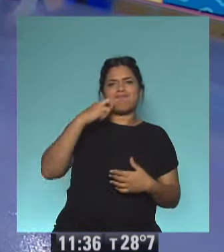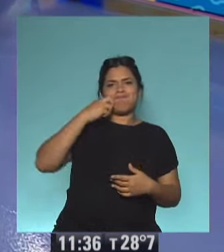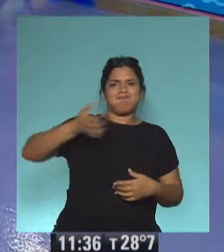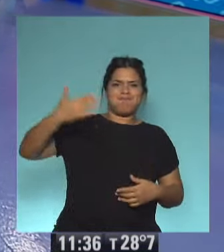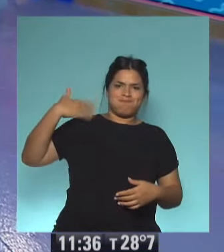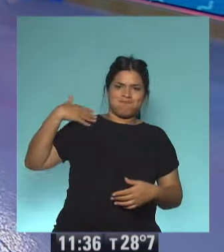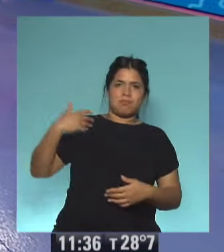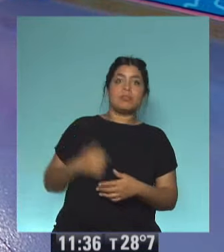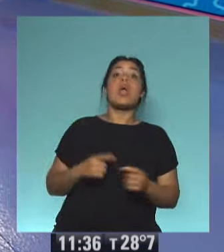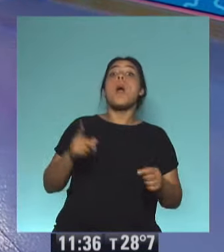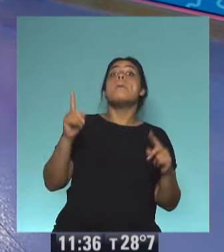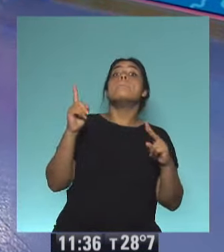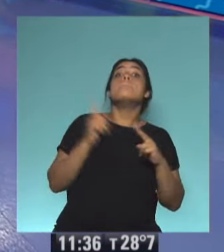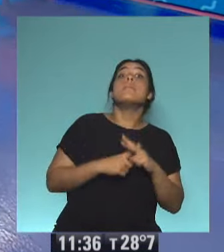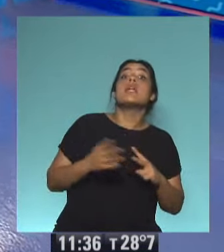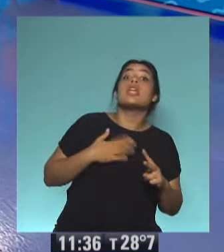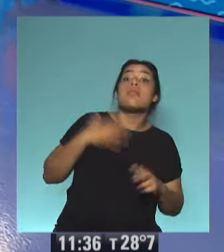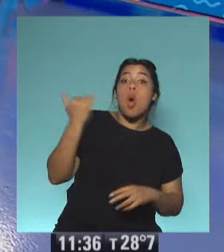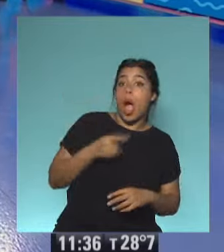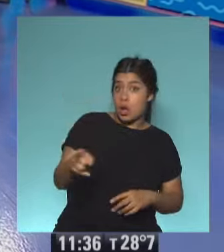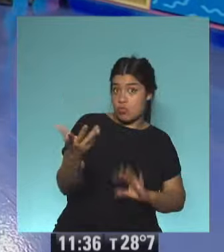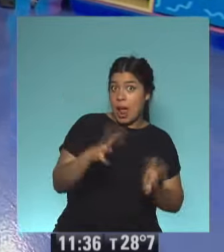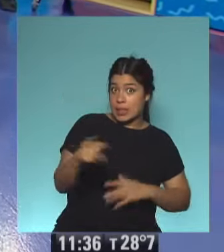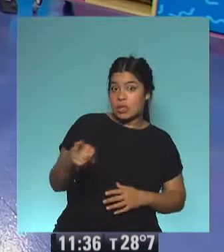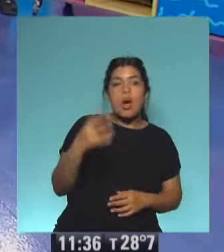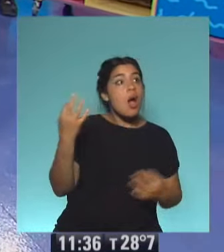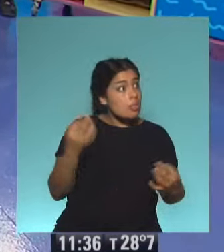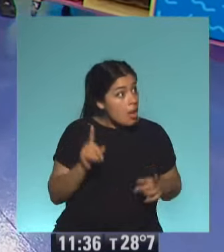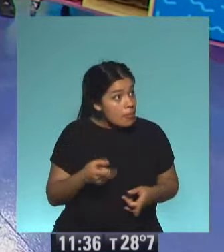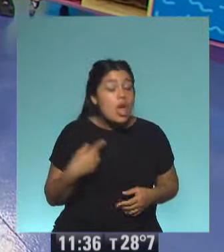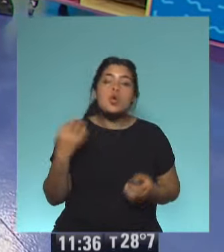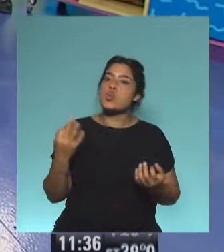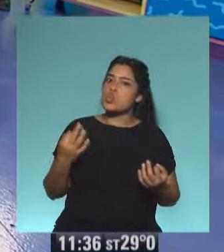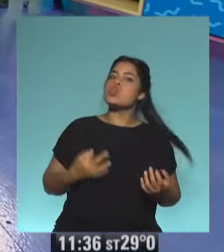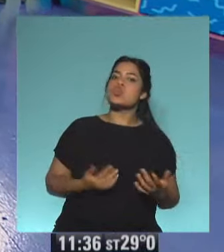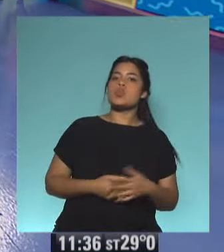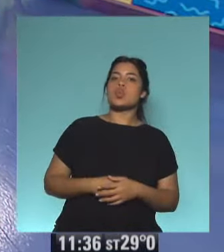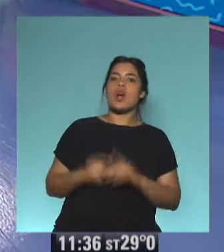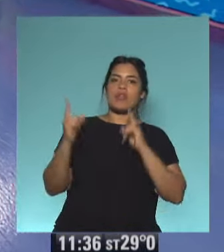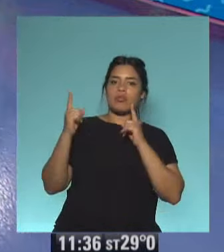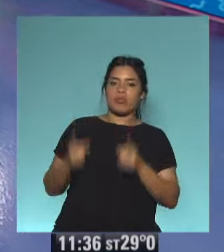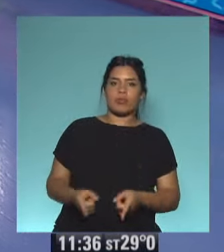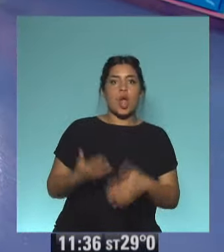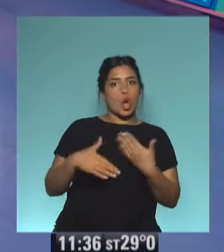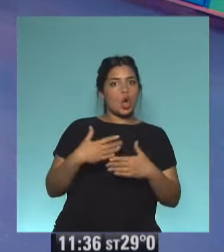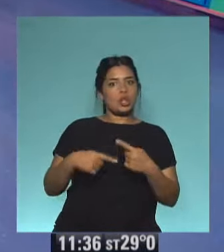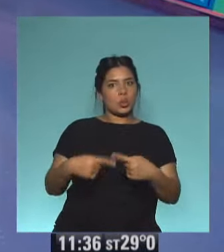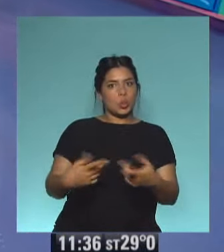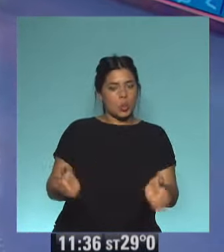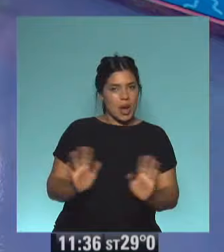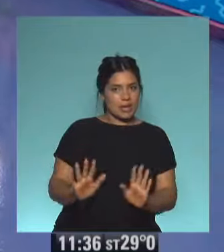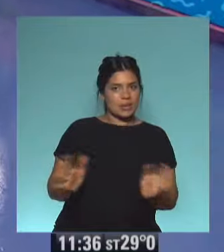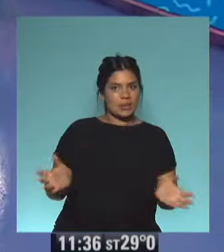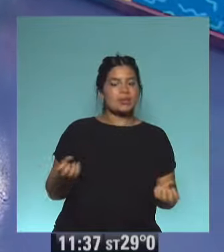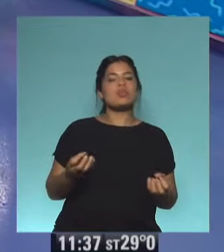Claro, está genial. Mi primo tiene uno de esos. También, mira. Así que hasta hoy en día se siguen usando porque están buenísimos. Mira,